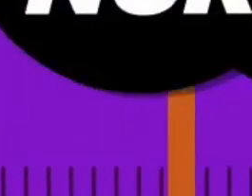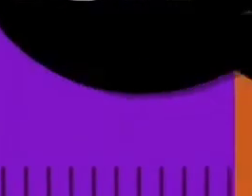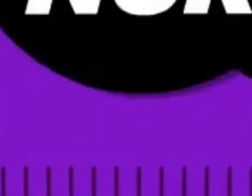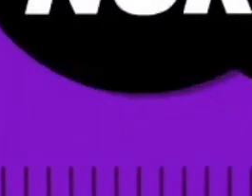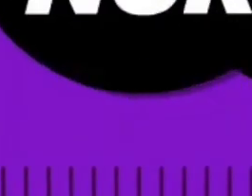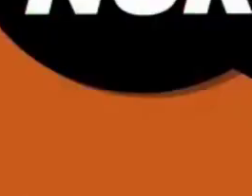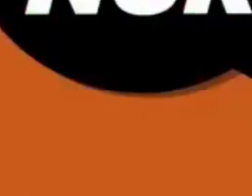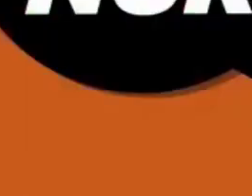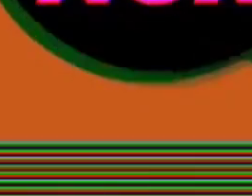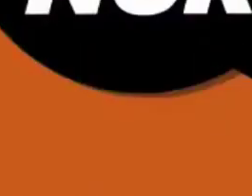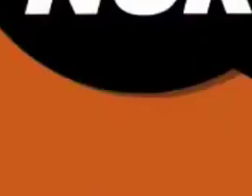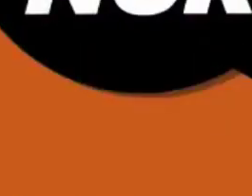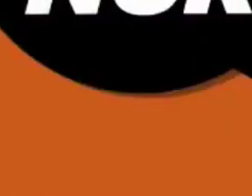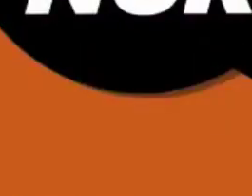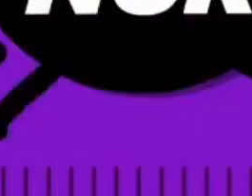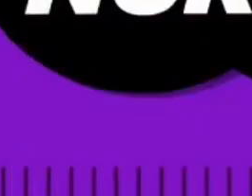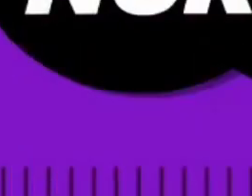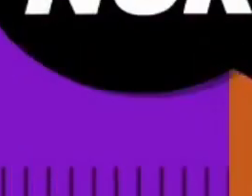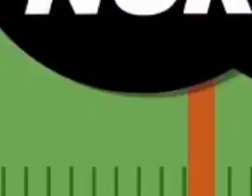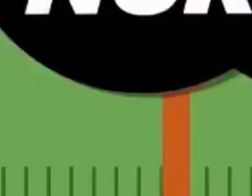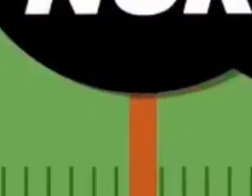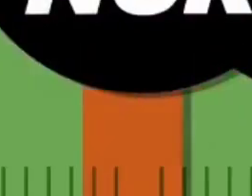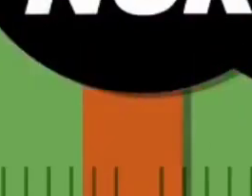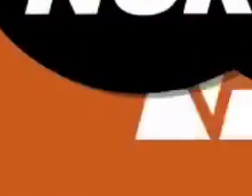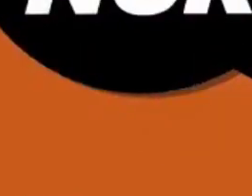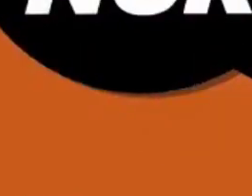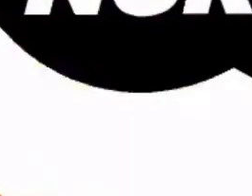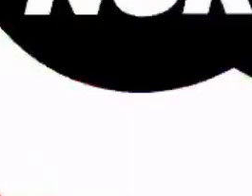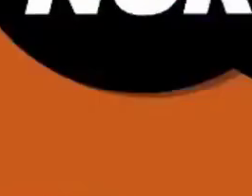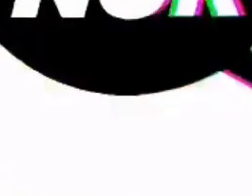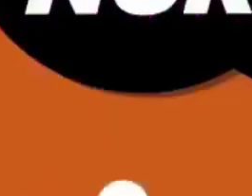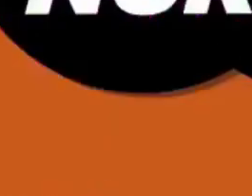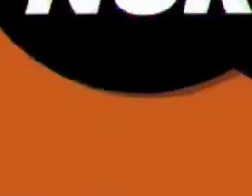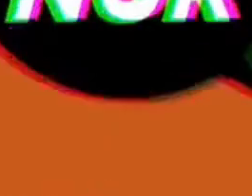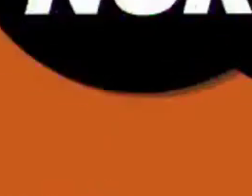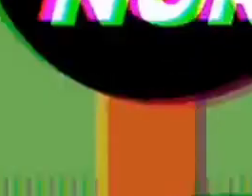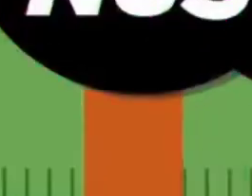gracias. Bueno, gracias a ustedes. Y bueno. Buena jornada. Buena jornada, un placer.